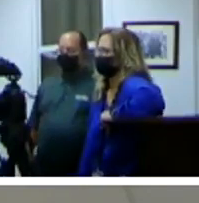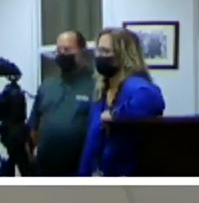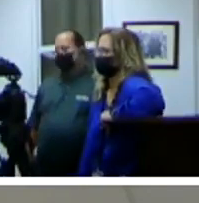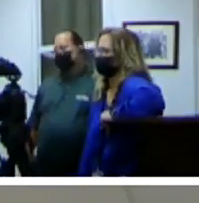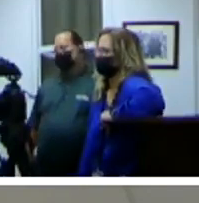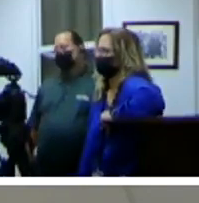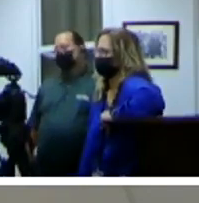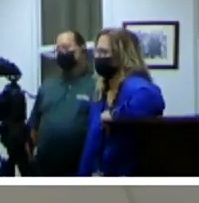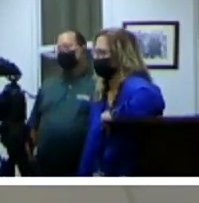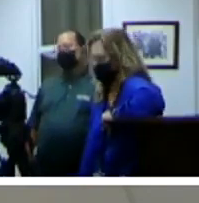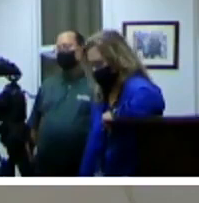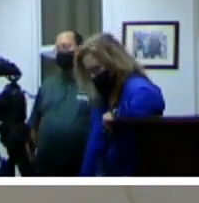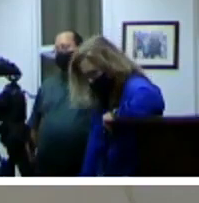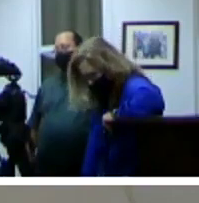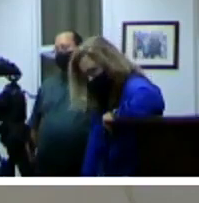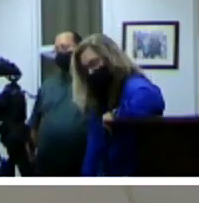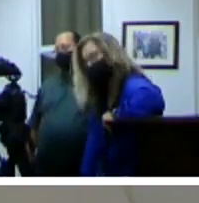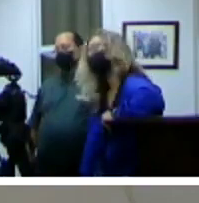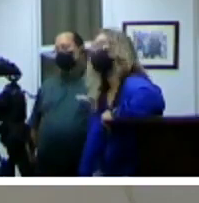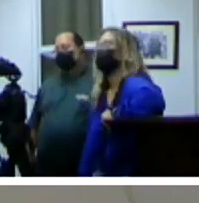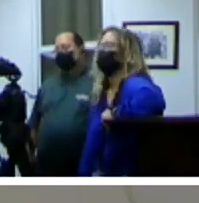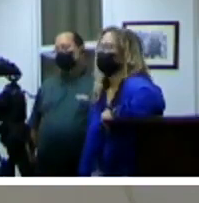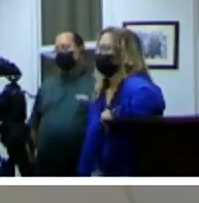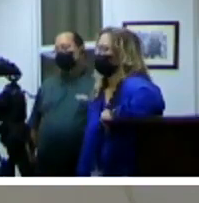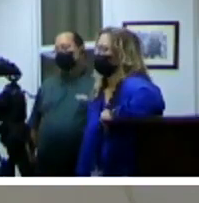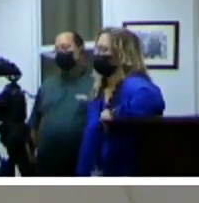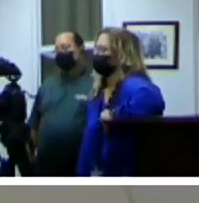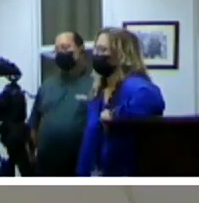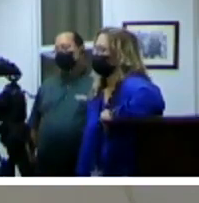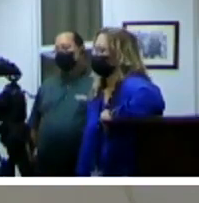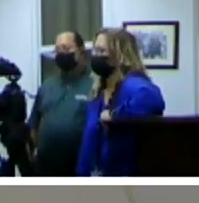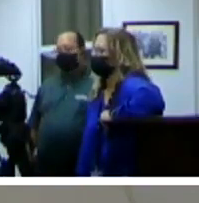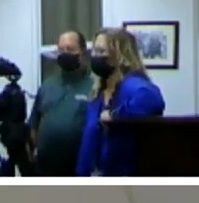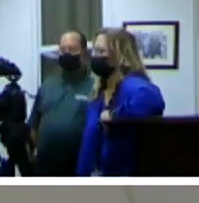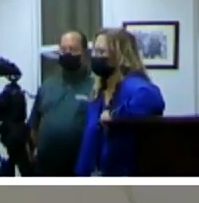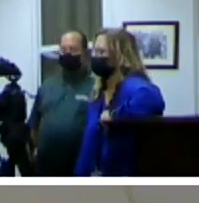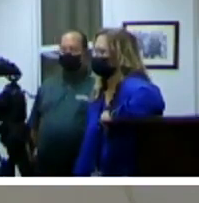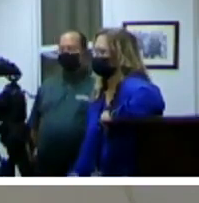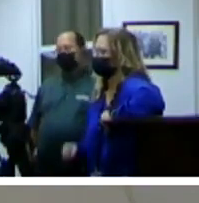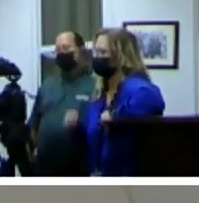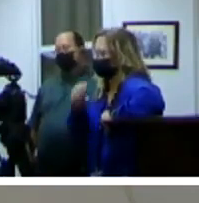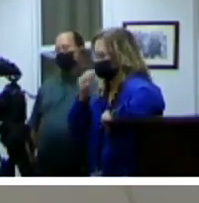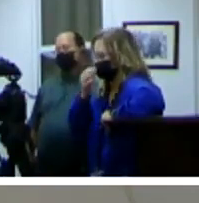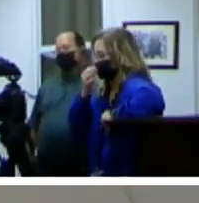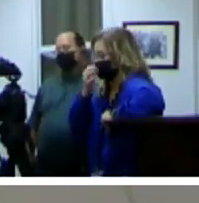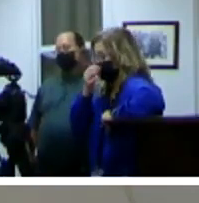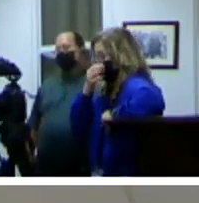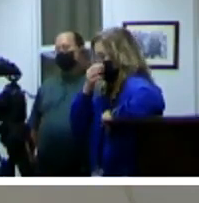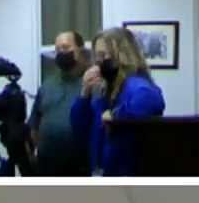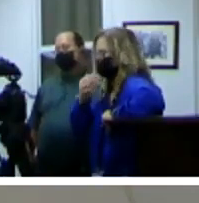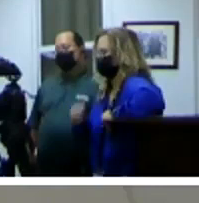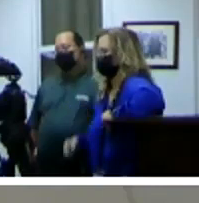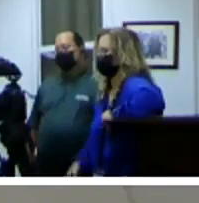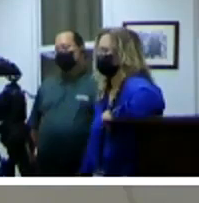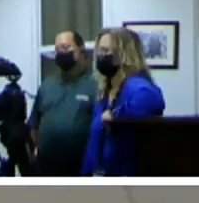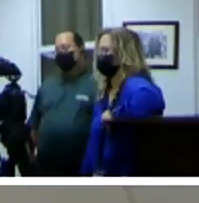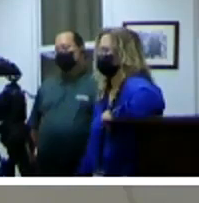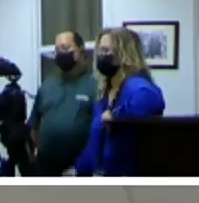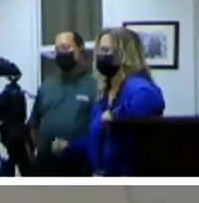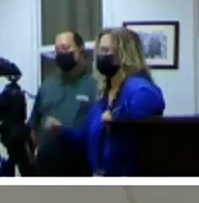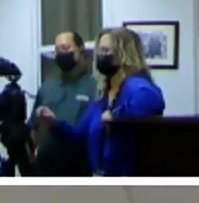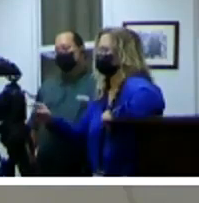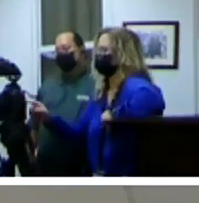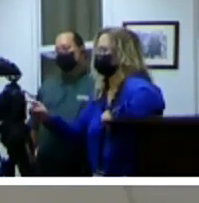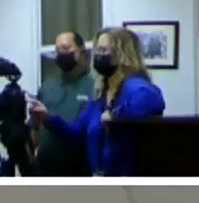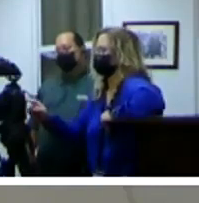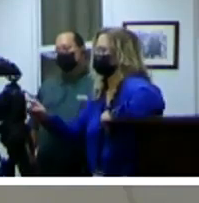carga no es el mismo. Por lo tanto, yo tengo que hacer dos cosas. O añado generación adicional instantáneamente, que